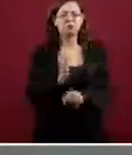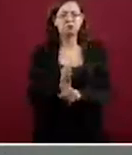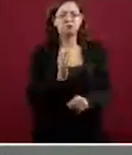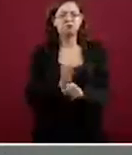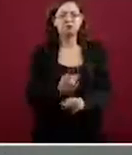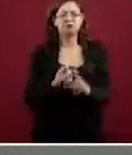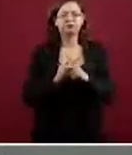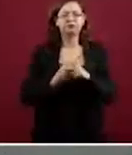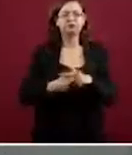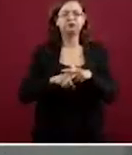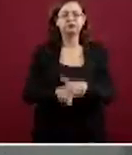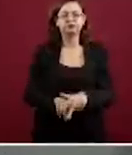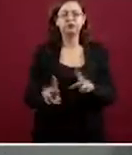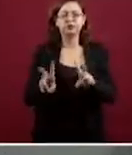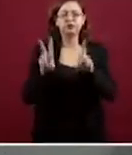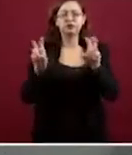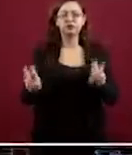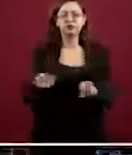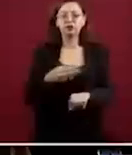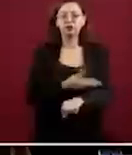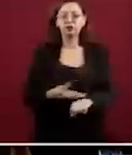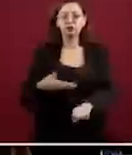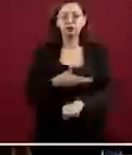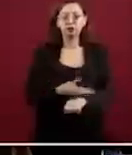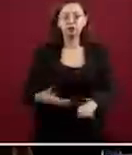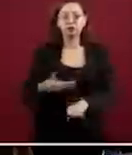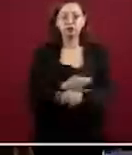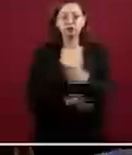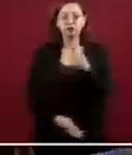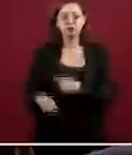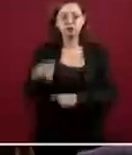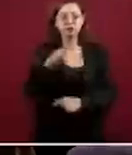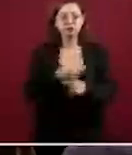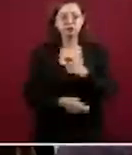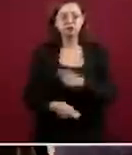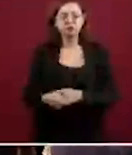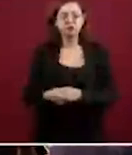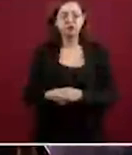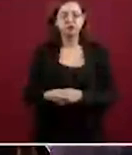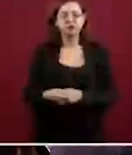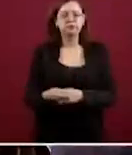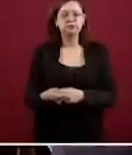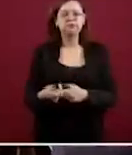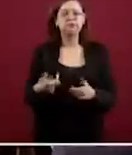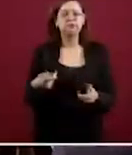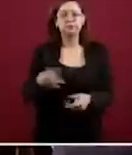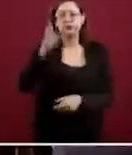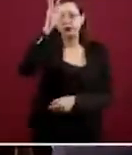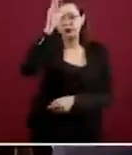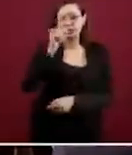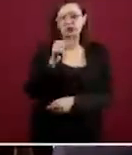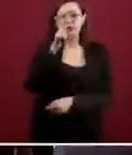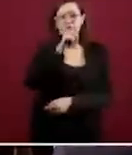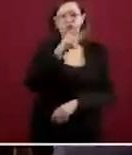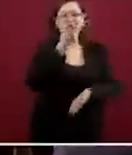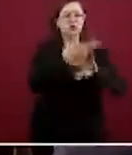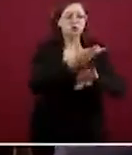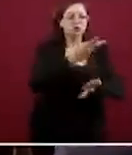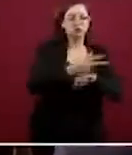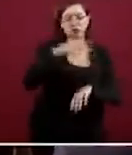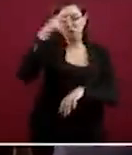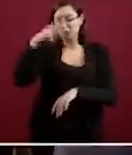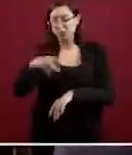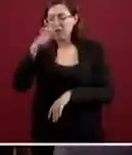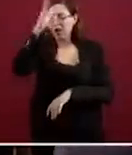con el trámite que se llevó a cabo basado en este tratado de extradición entre méxico estados unidos